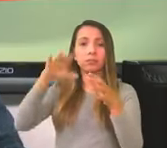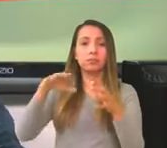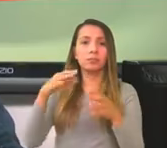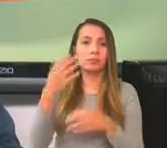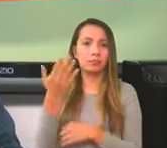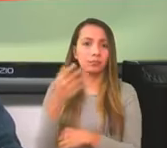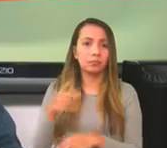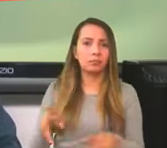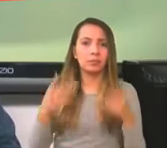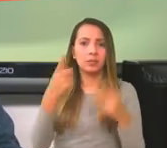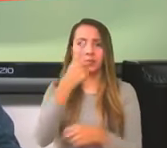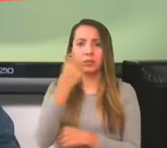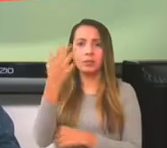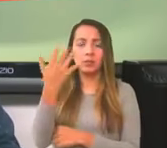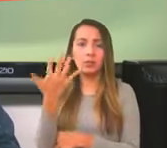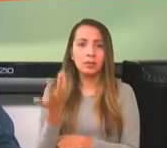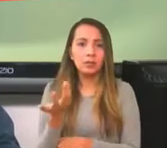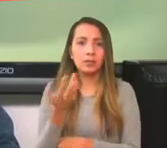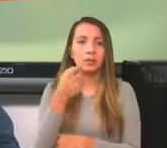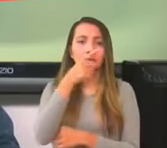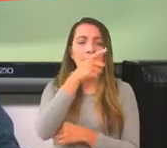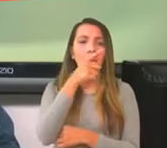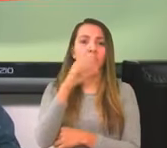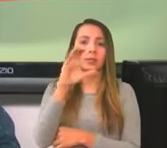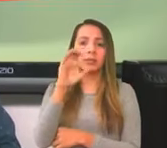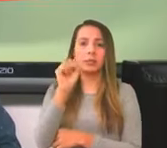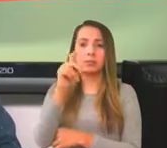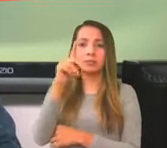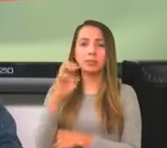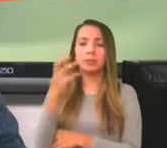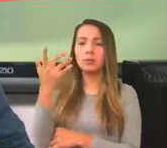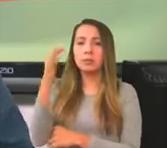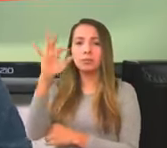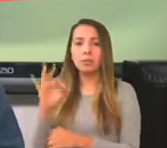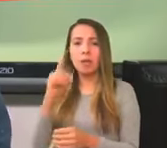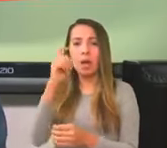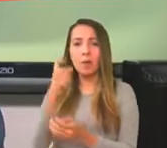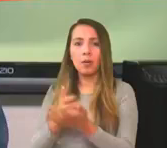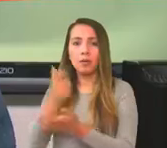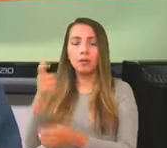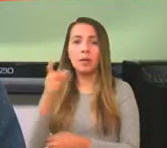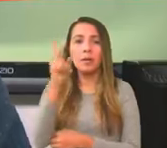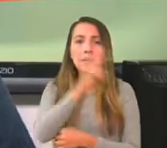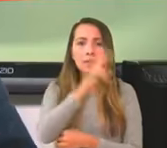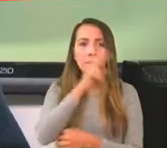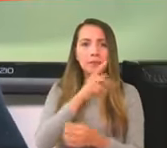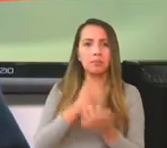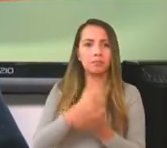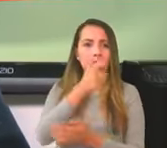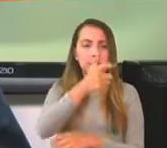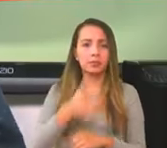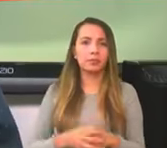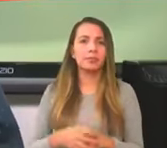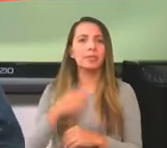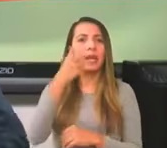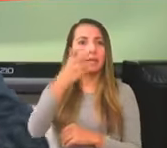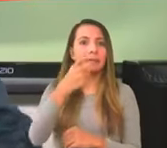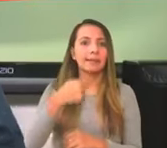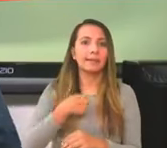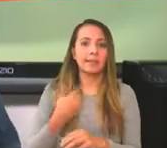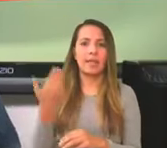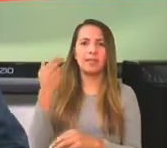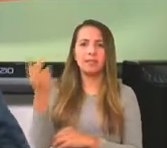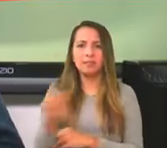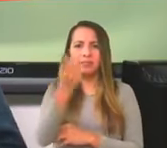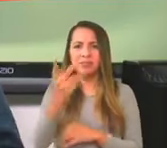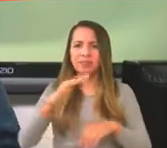150. Césped te cobra 50% de agua y 50% de aire. De hecho, ahí se le preguntó, yo le pregunté, porque es